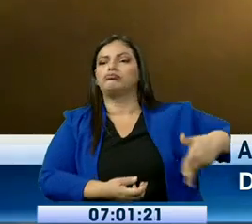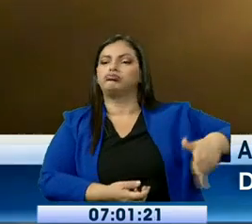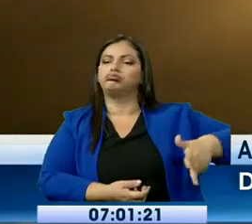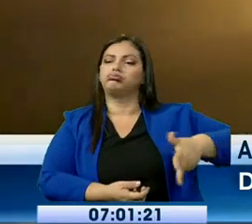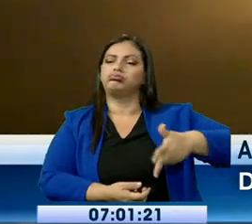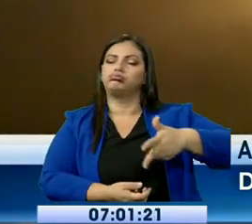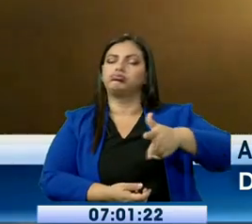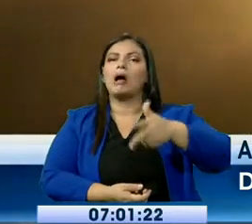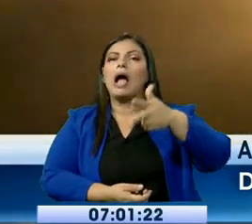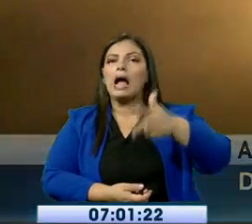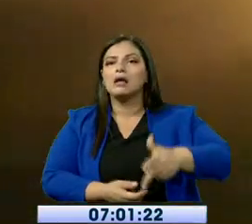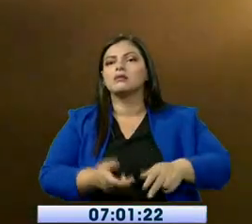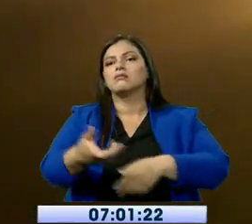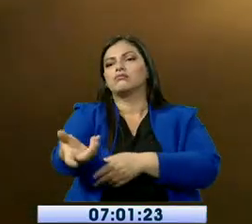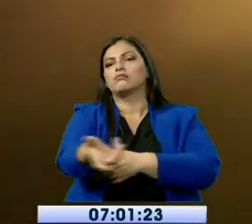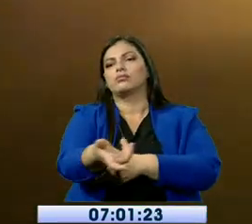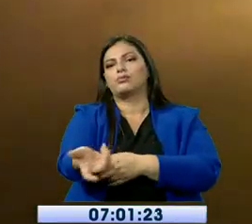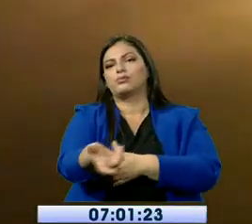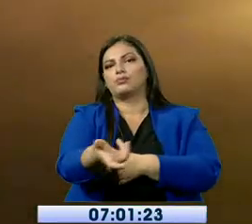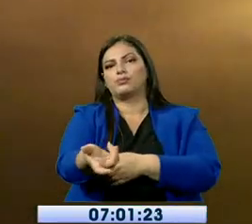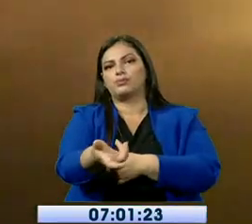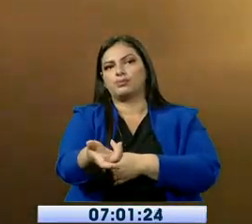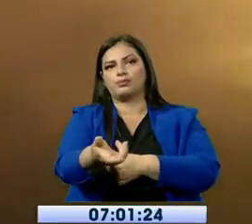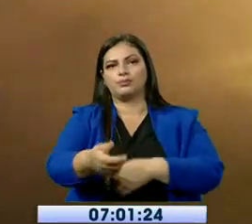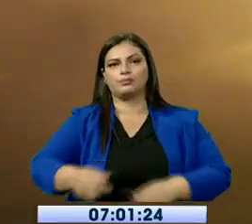Informó Jorge Salazar.